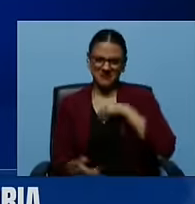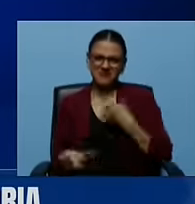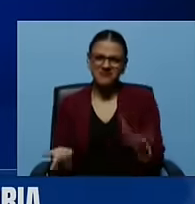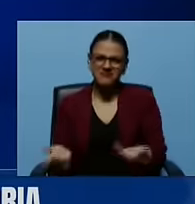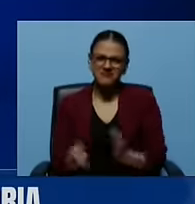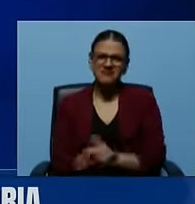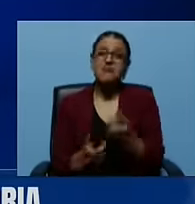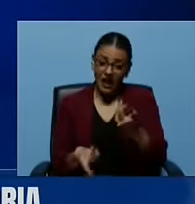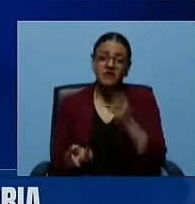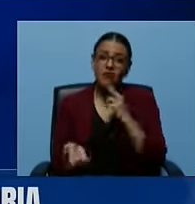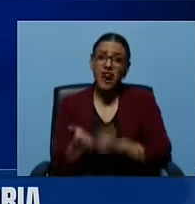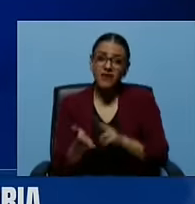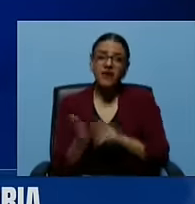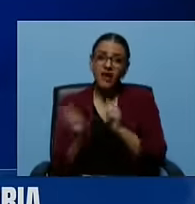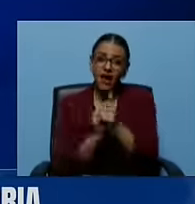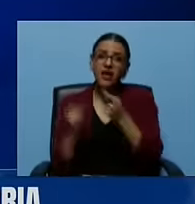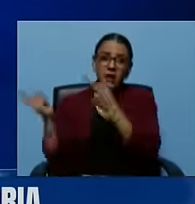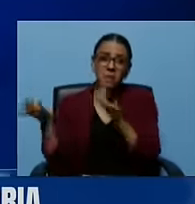Esa es la verdad.